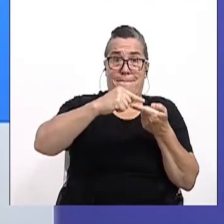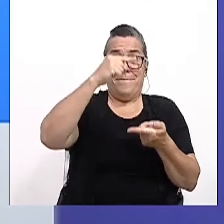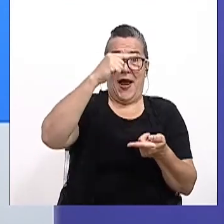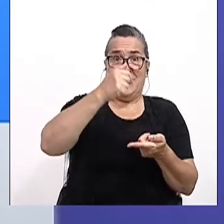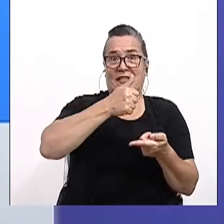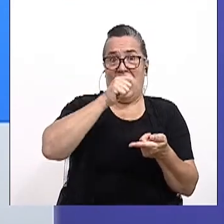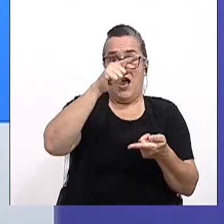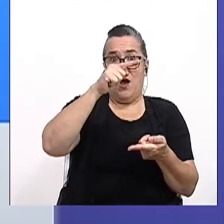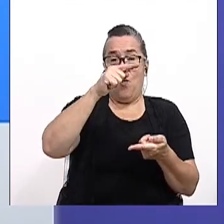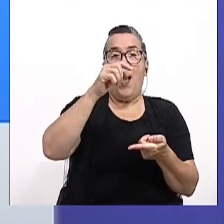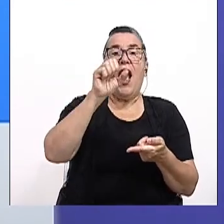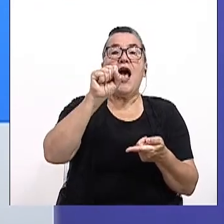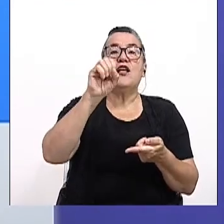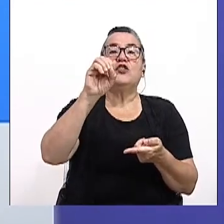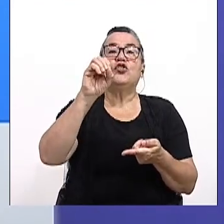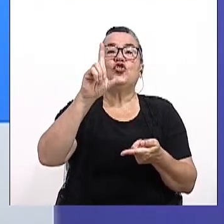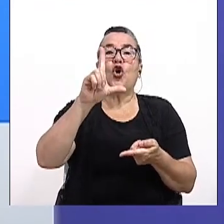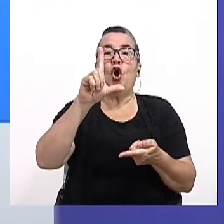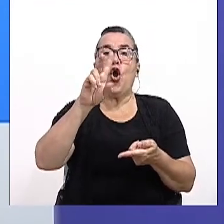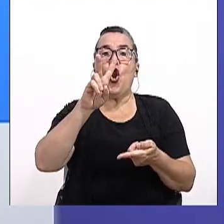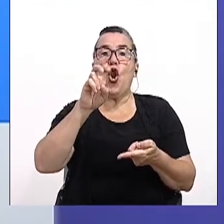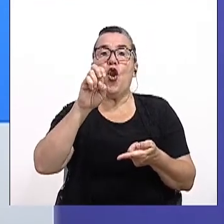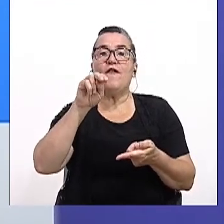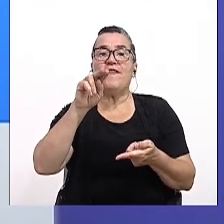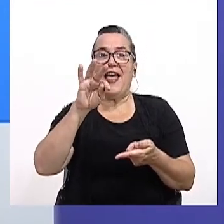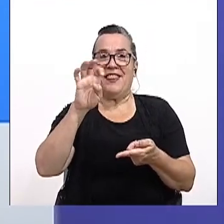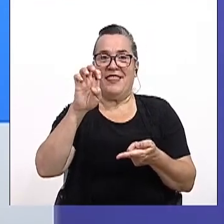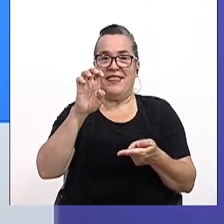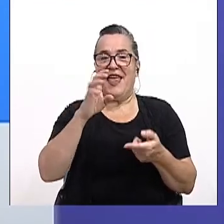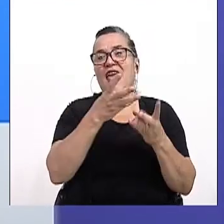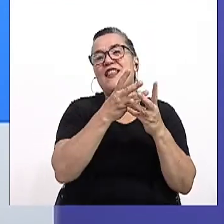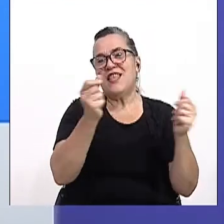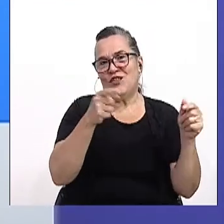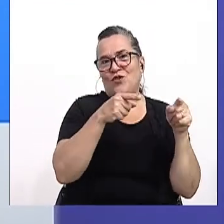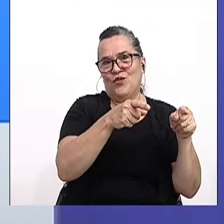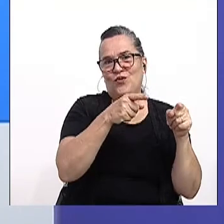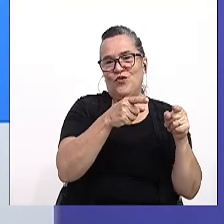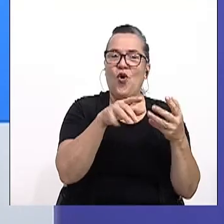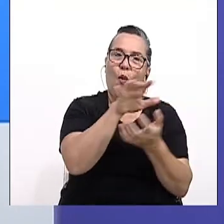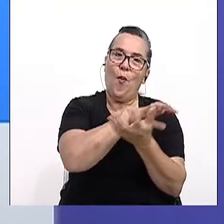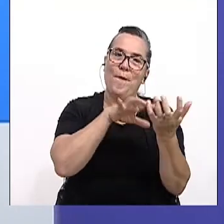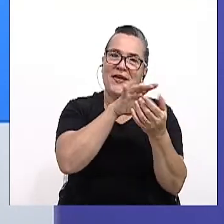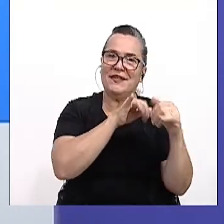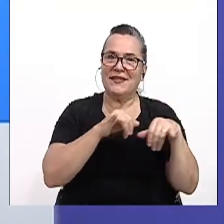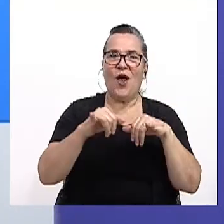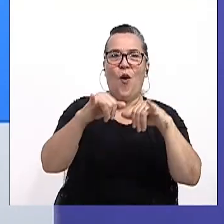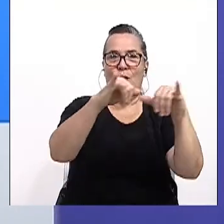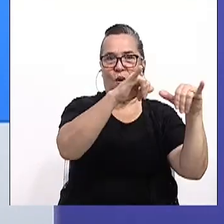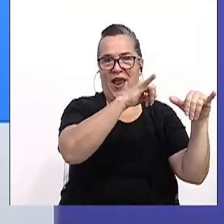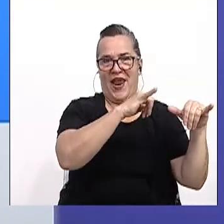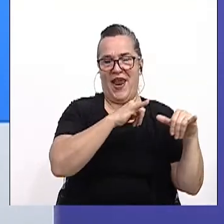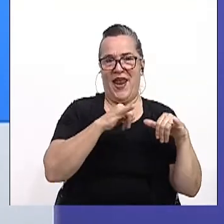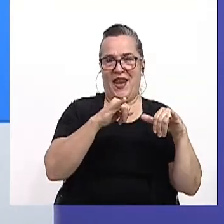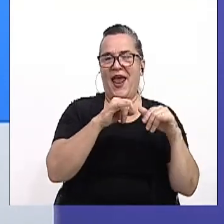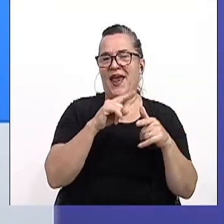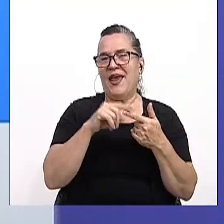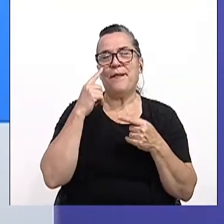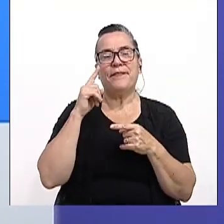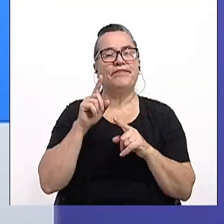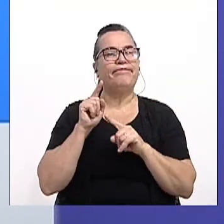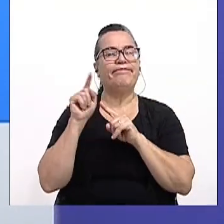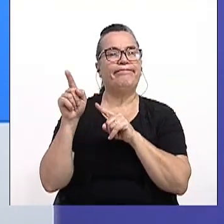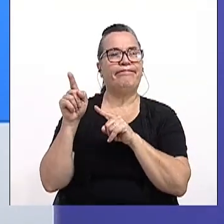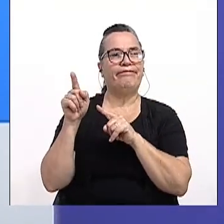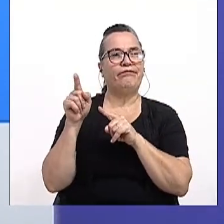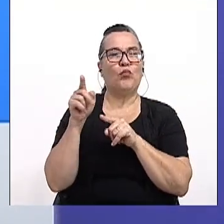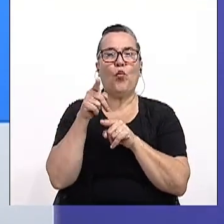conoce como solvente, formando así una disolución o mezcla homogénea. ¿Y qué le parece si vamos a ver